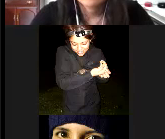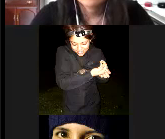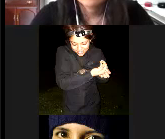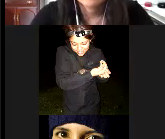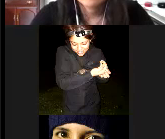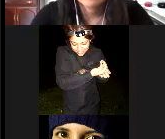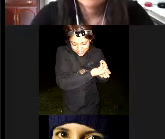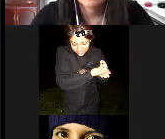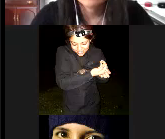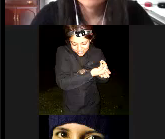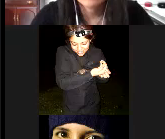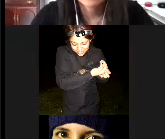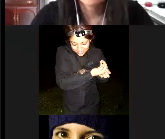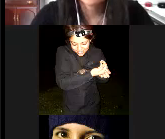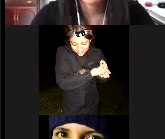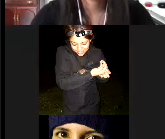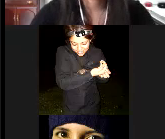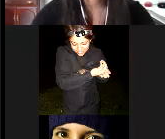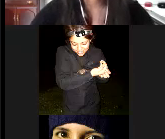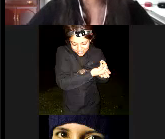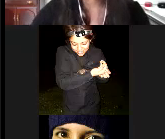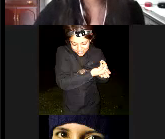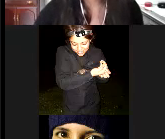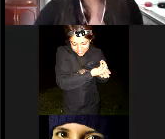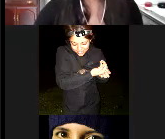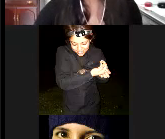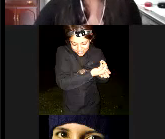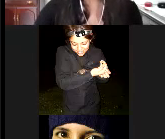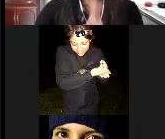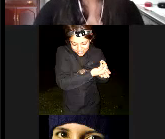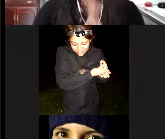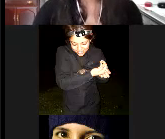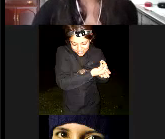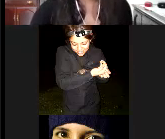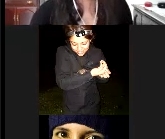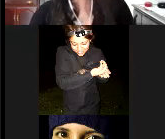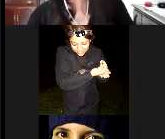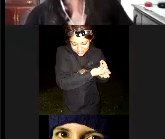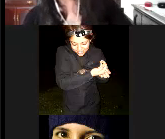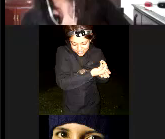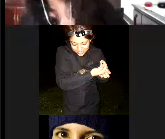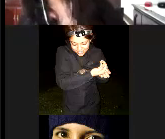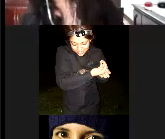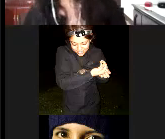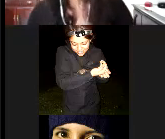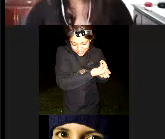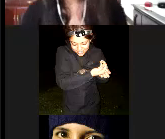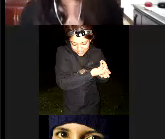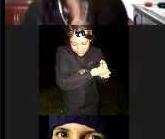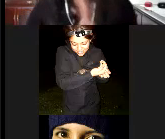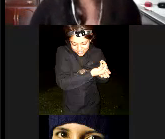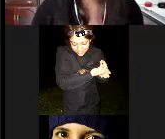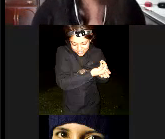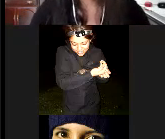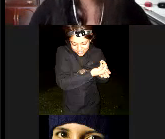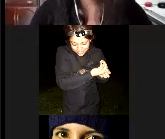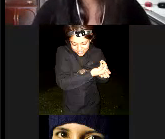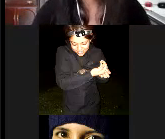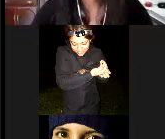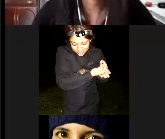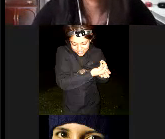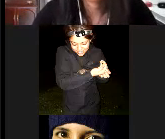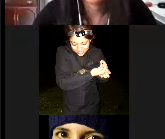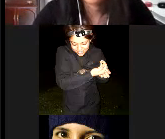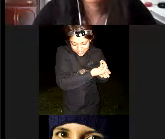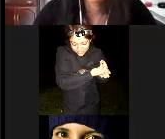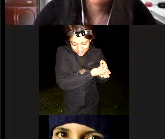gestionarlo adecuadamente. Entonces, Claro, por porque eso es no que, solo tiene que ver con la gestión de los lagos, sino tiene que ver con absolutamente todo, toda la y es la ciudad. ciudad de